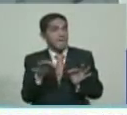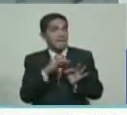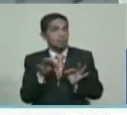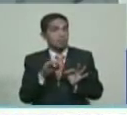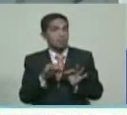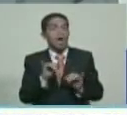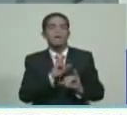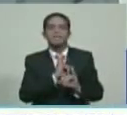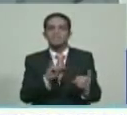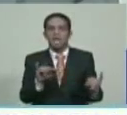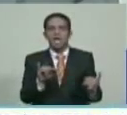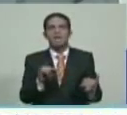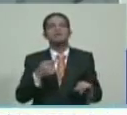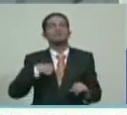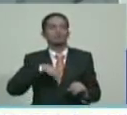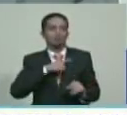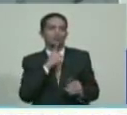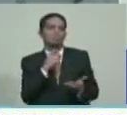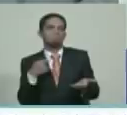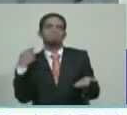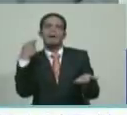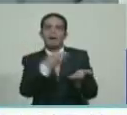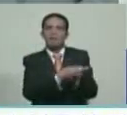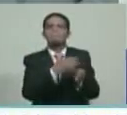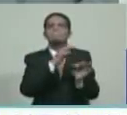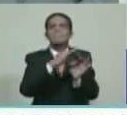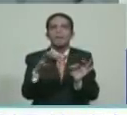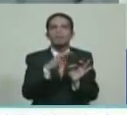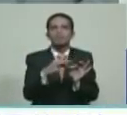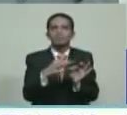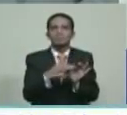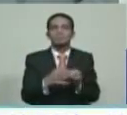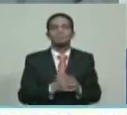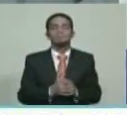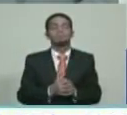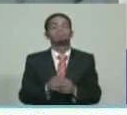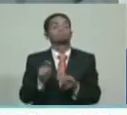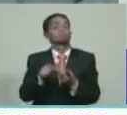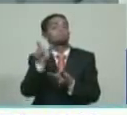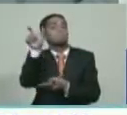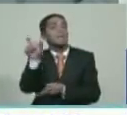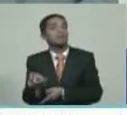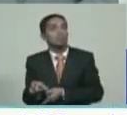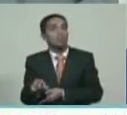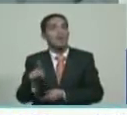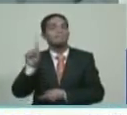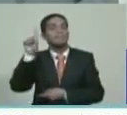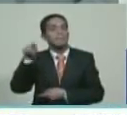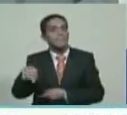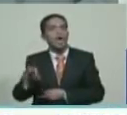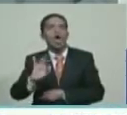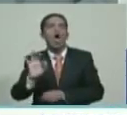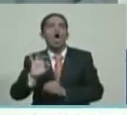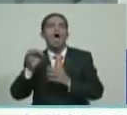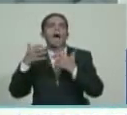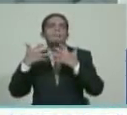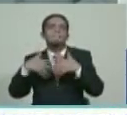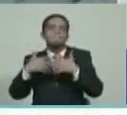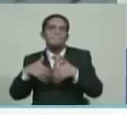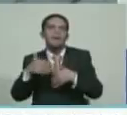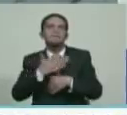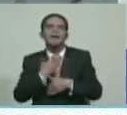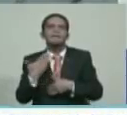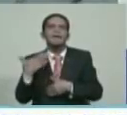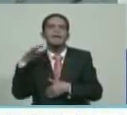preparados para pagar en petro y toda persona también o empresas que quieras comprar petro